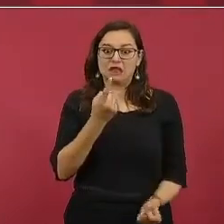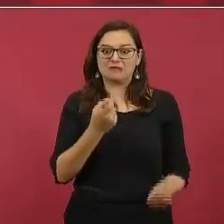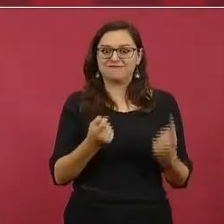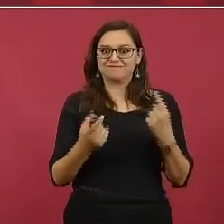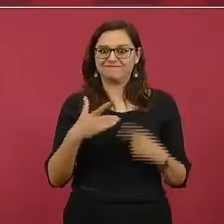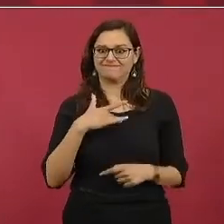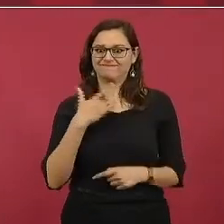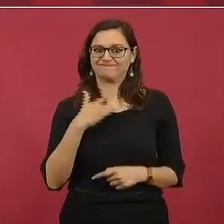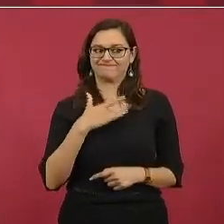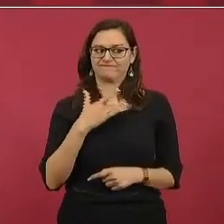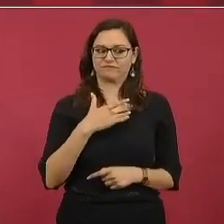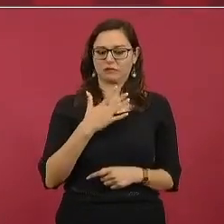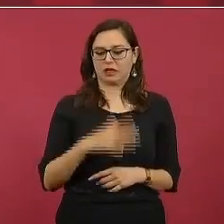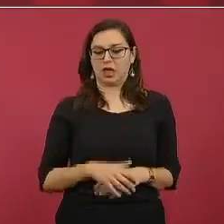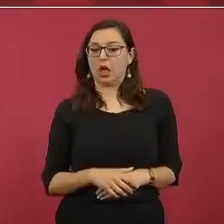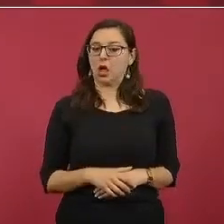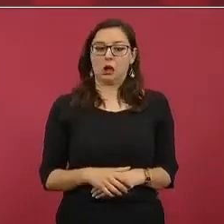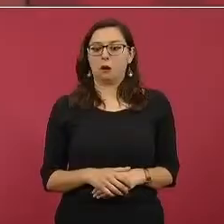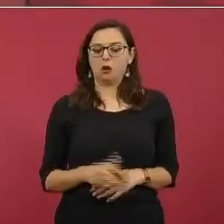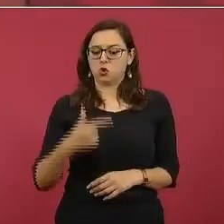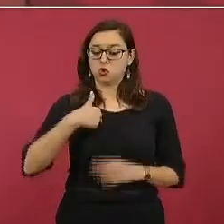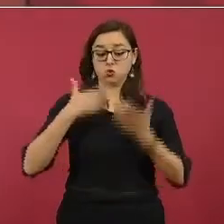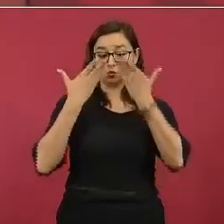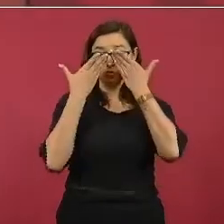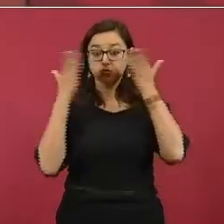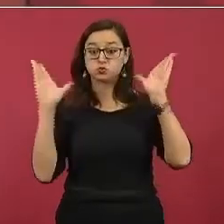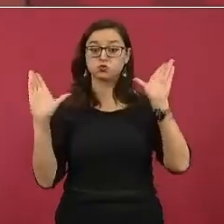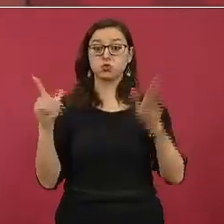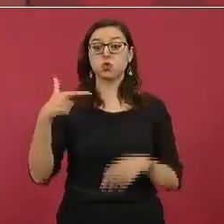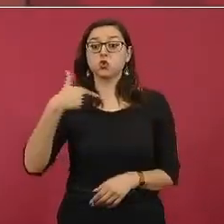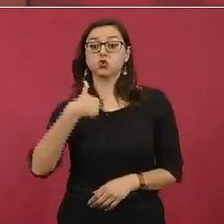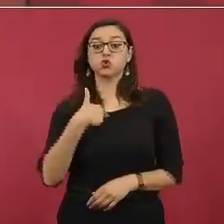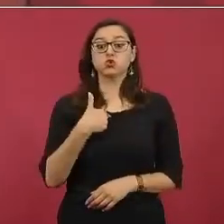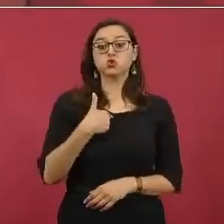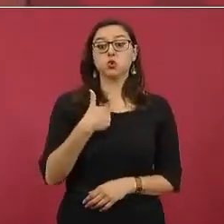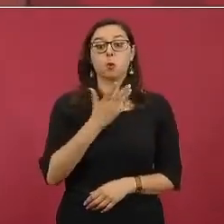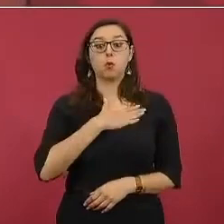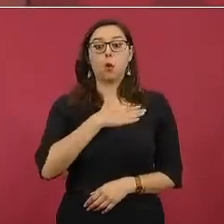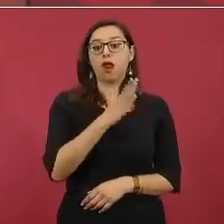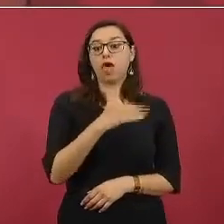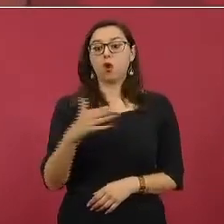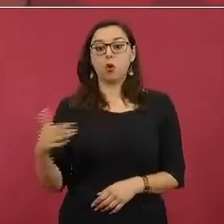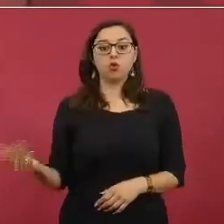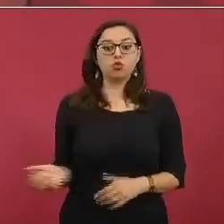pasar por progresista buena onda, ¿no?, y así engañan,